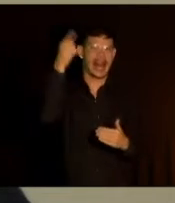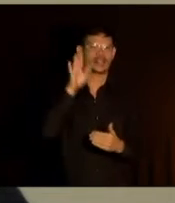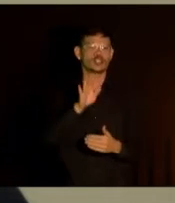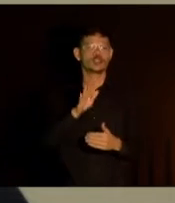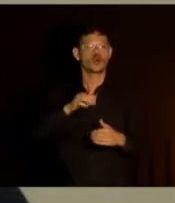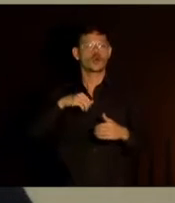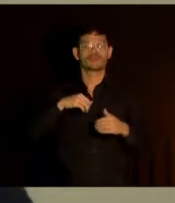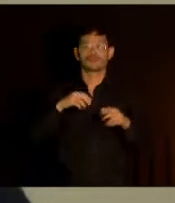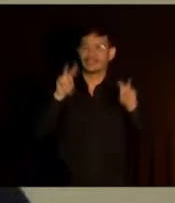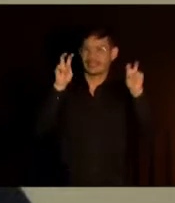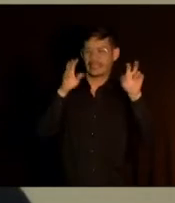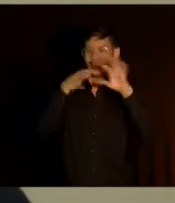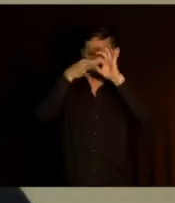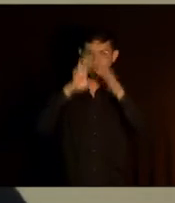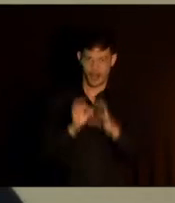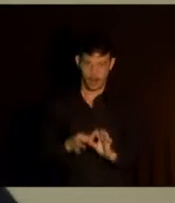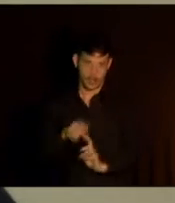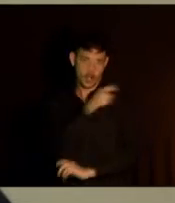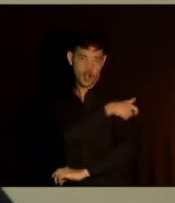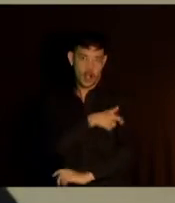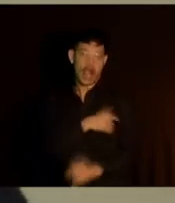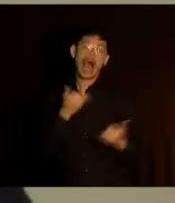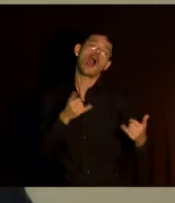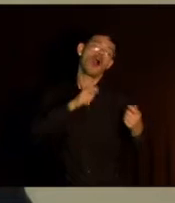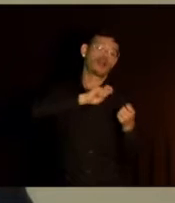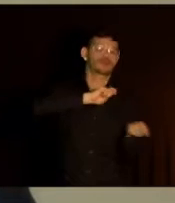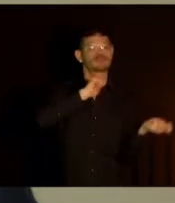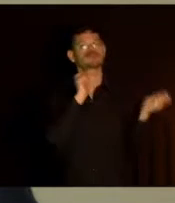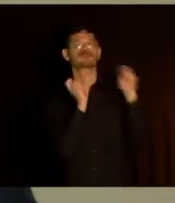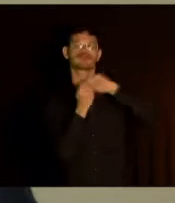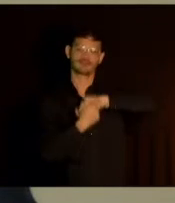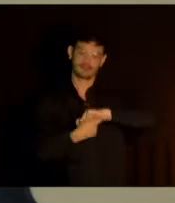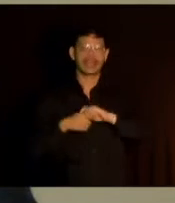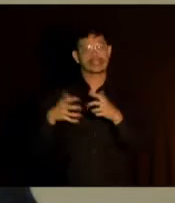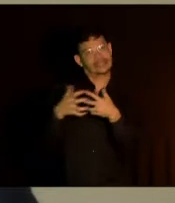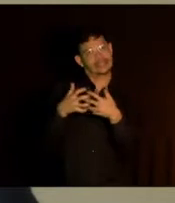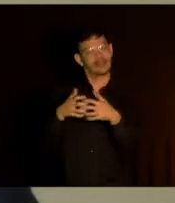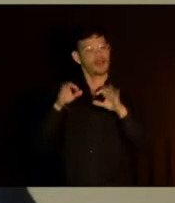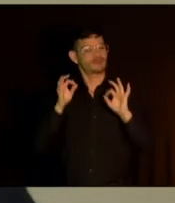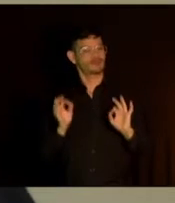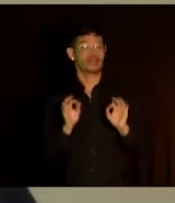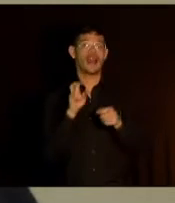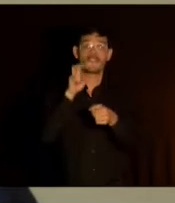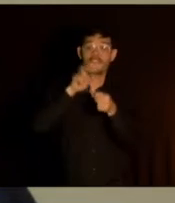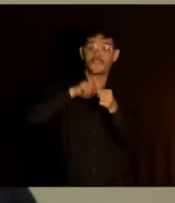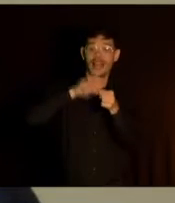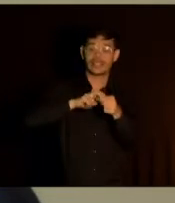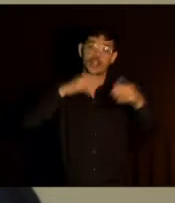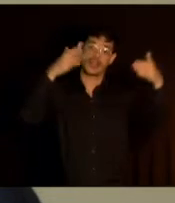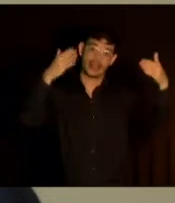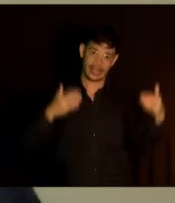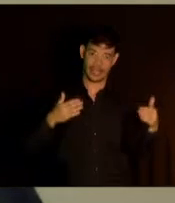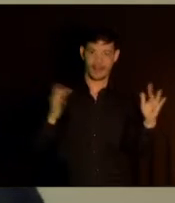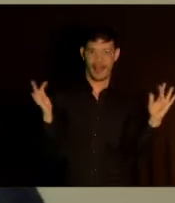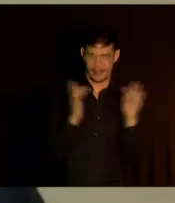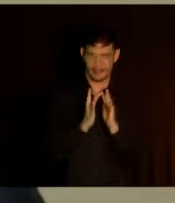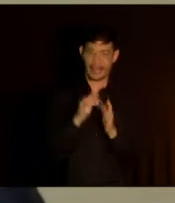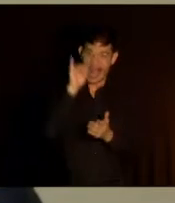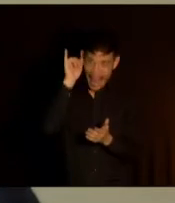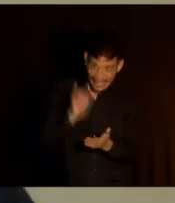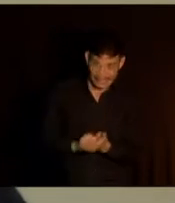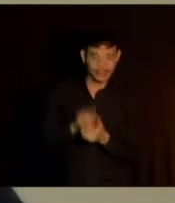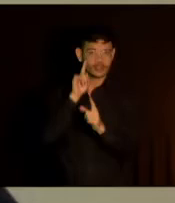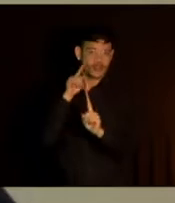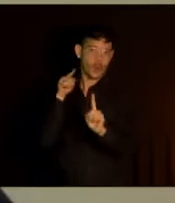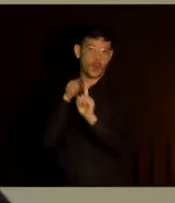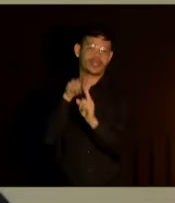se cambió o se evolucionó a este sistema de federaciones por discapacidad y eso es lo que busca este